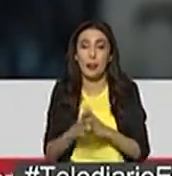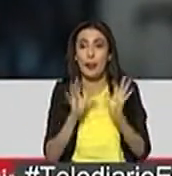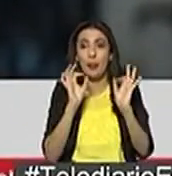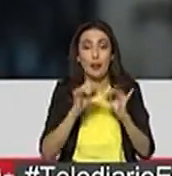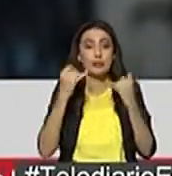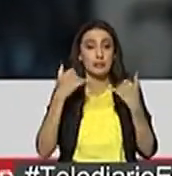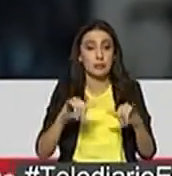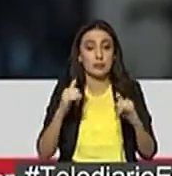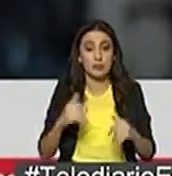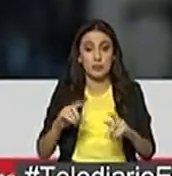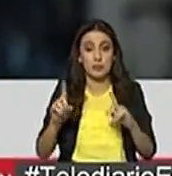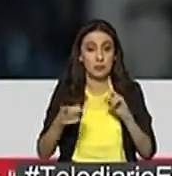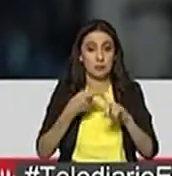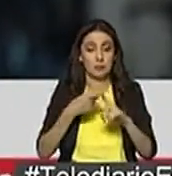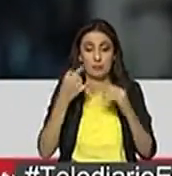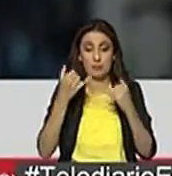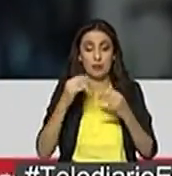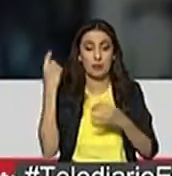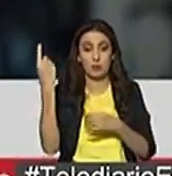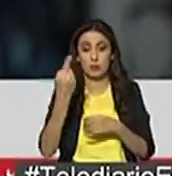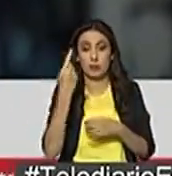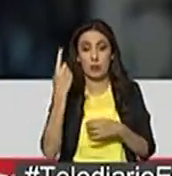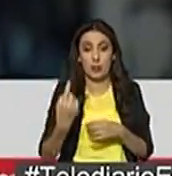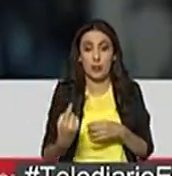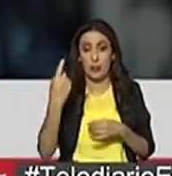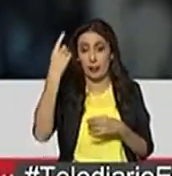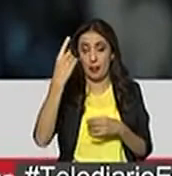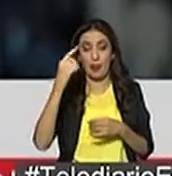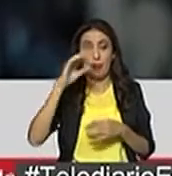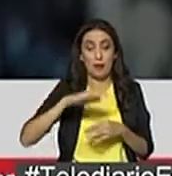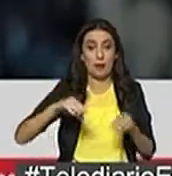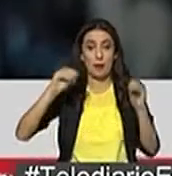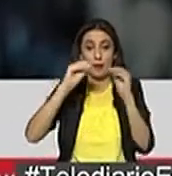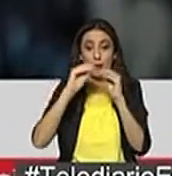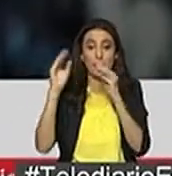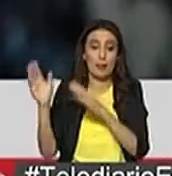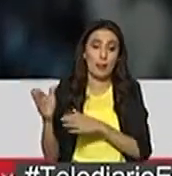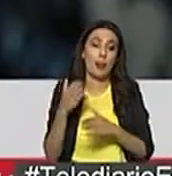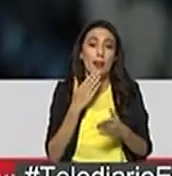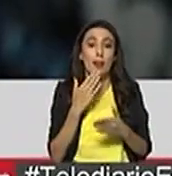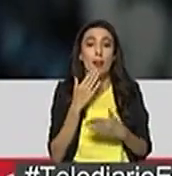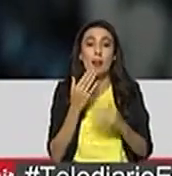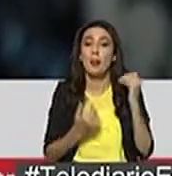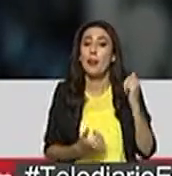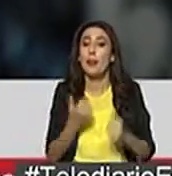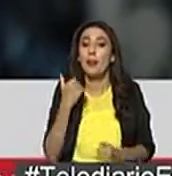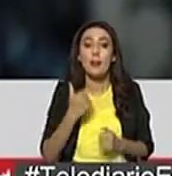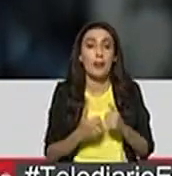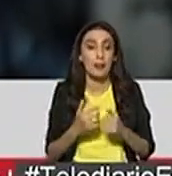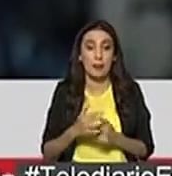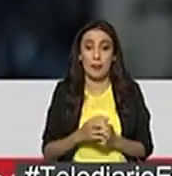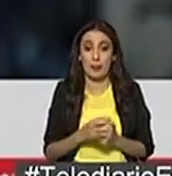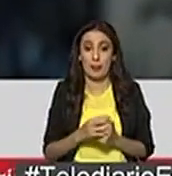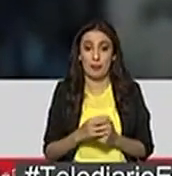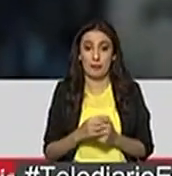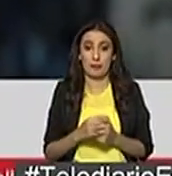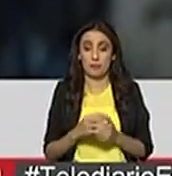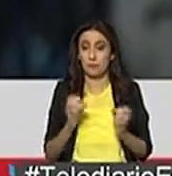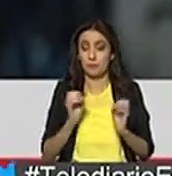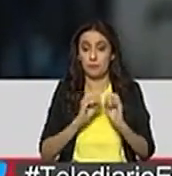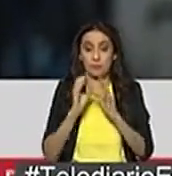único. Sea que utilicen palabras o no, sea que caminen o